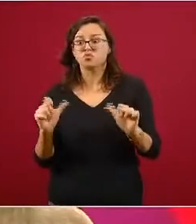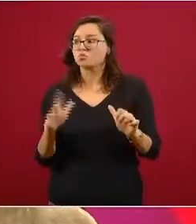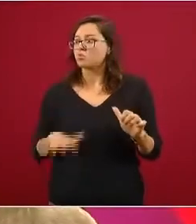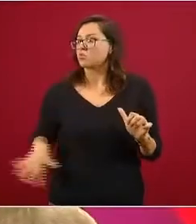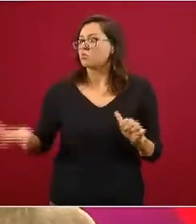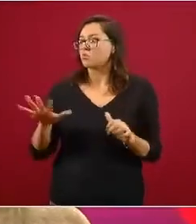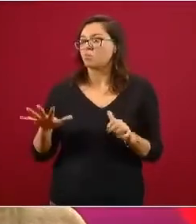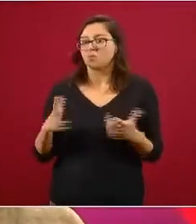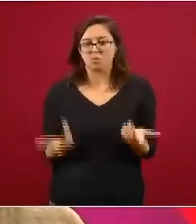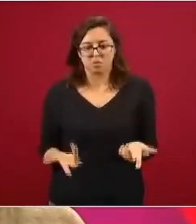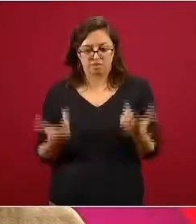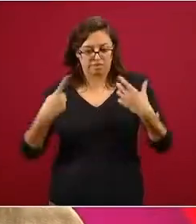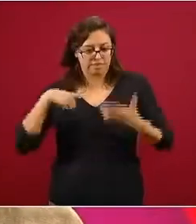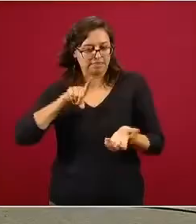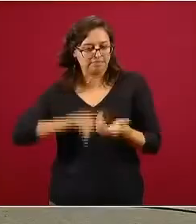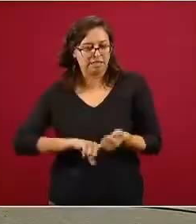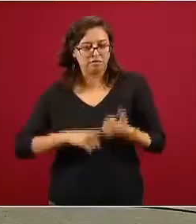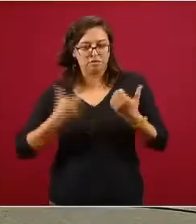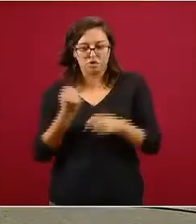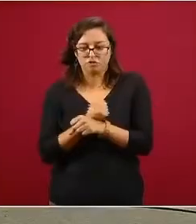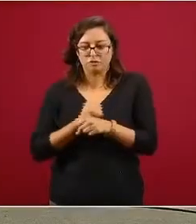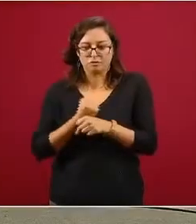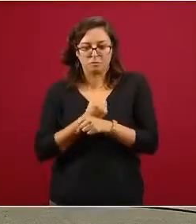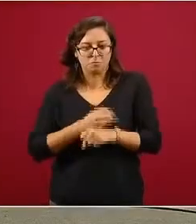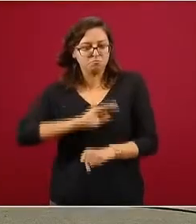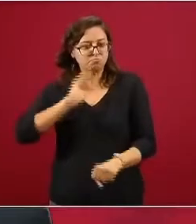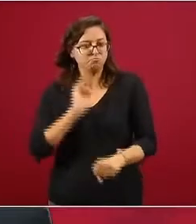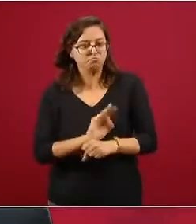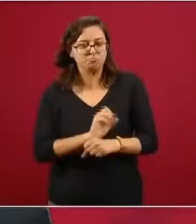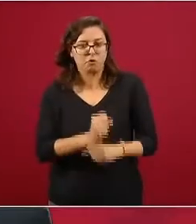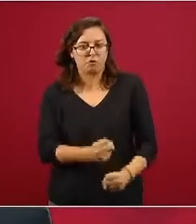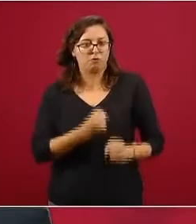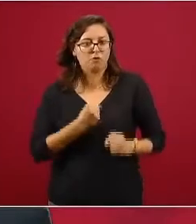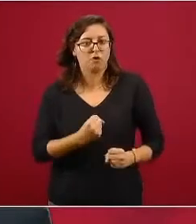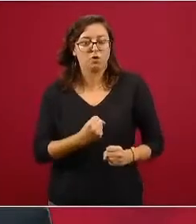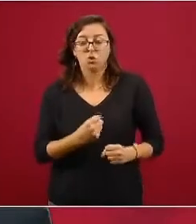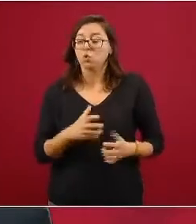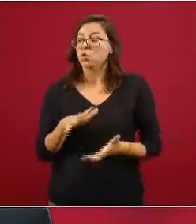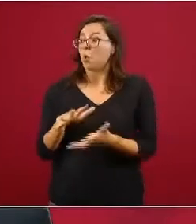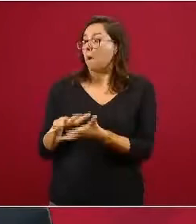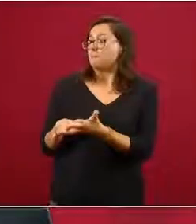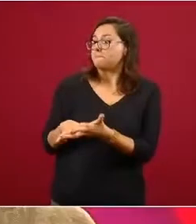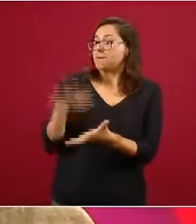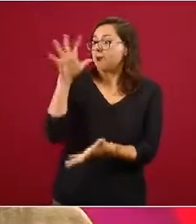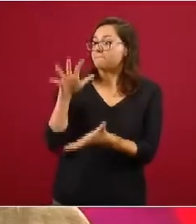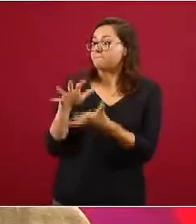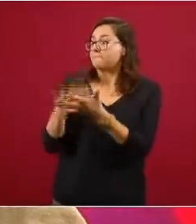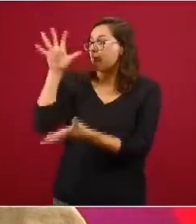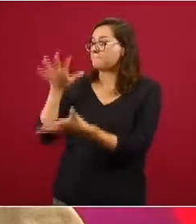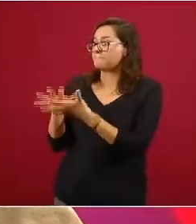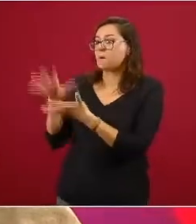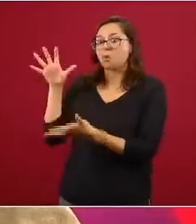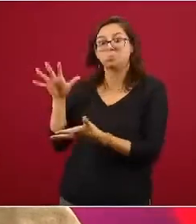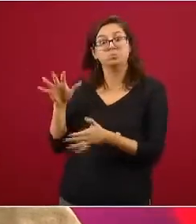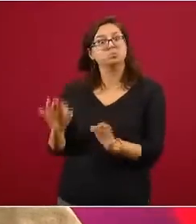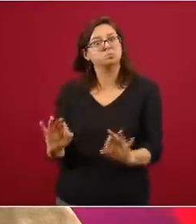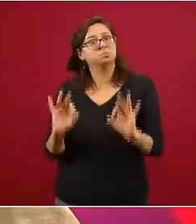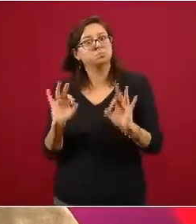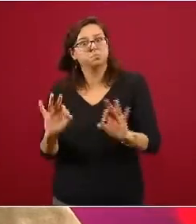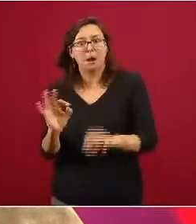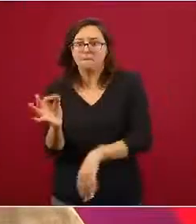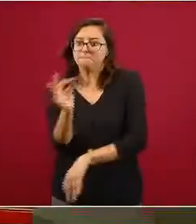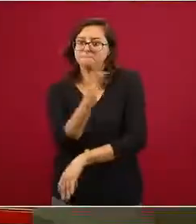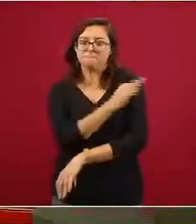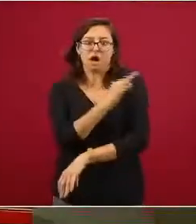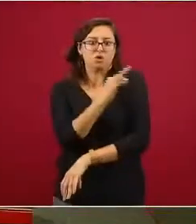que desarrollan anticuerpos neutralizantes o protectores es muy alto, y entonces es un buen candidato a una